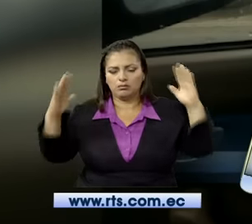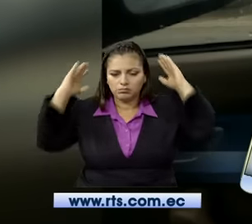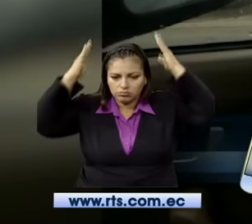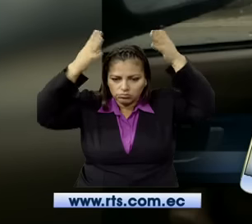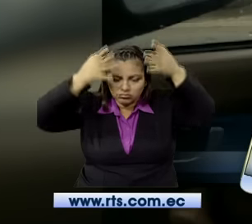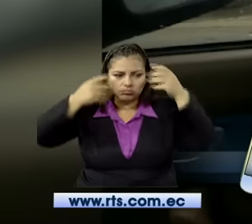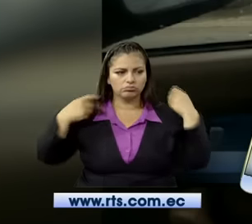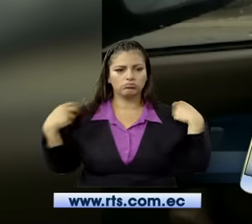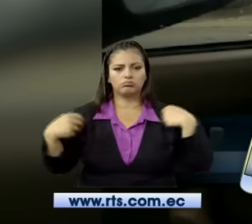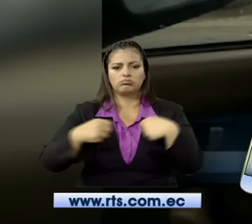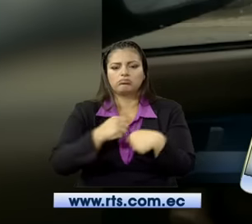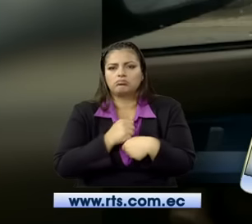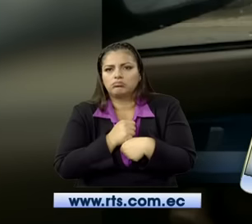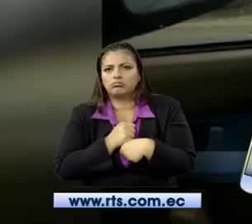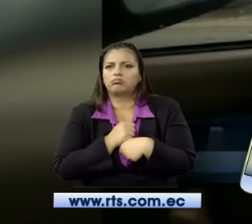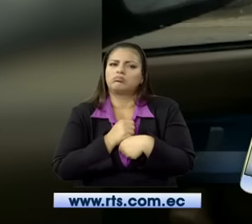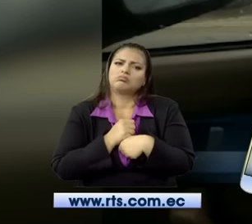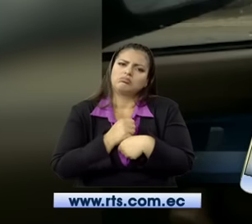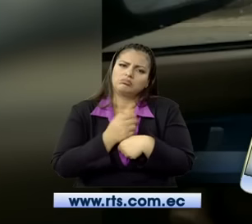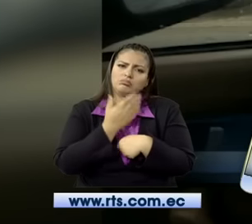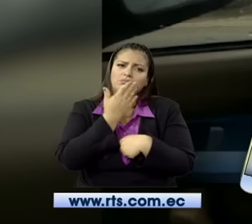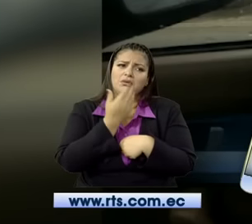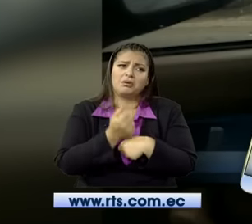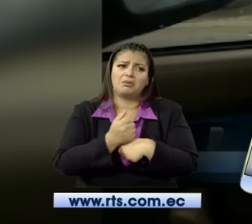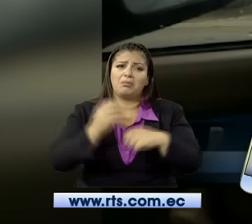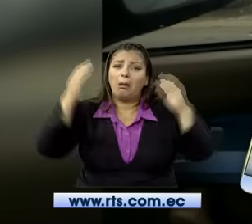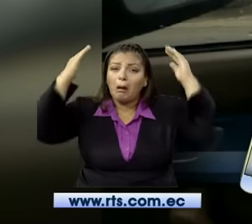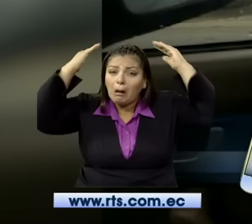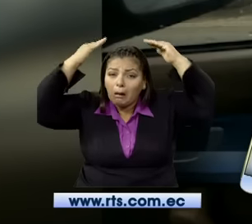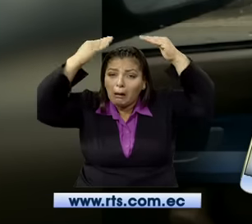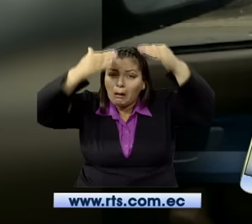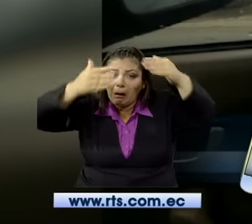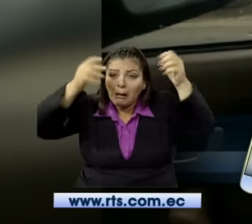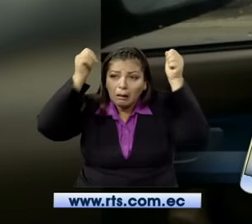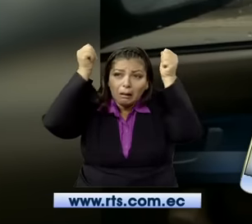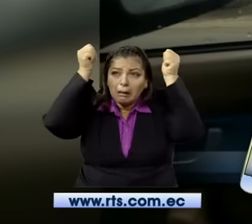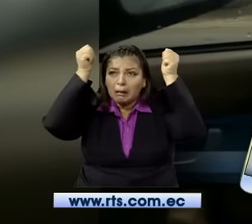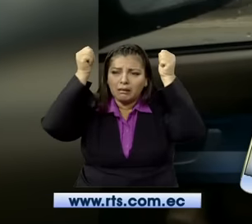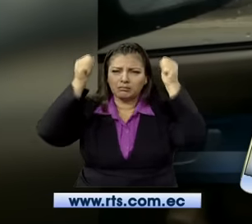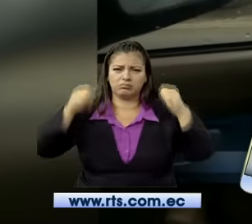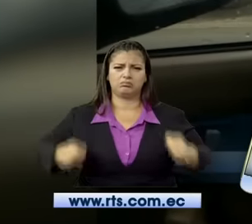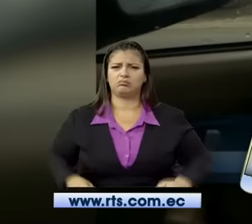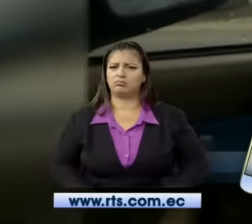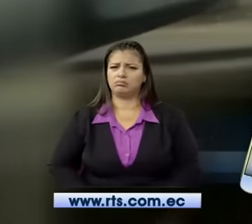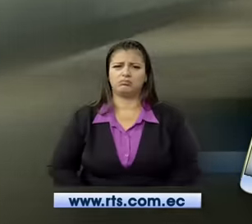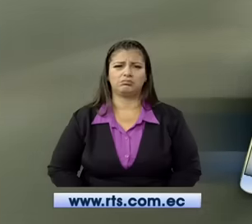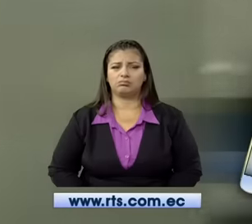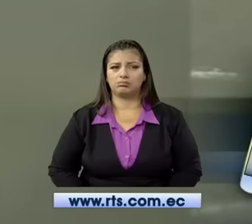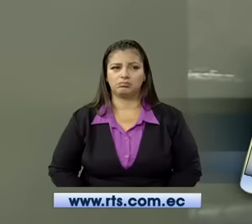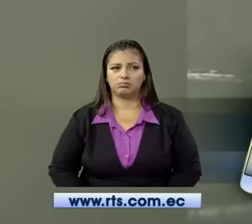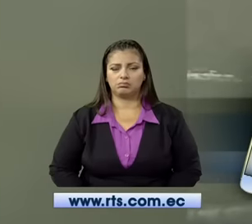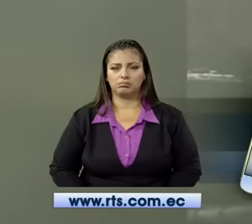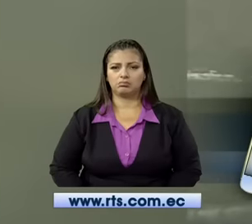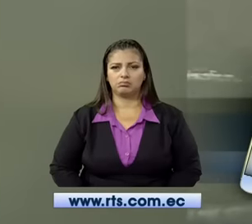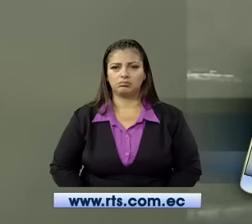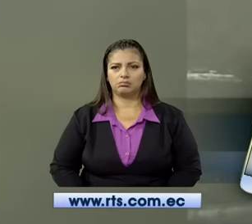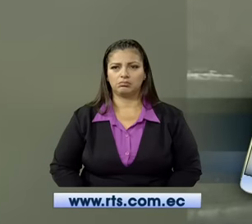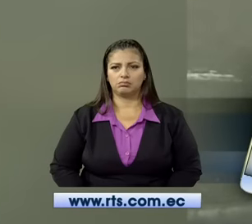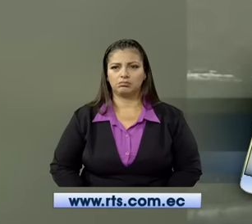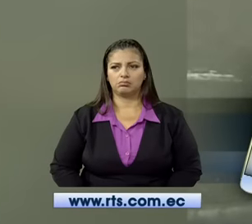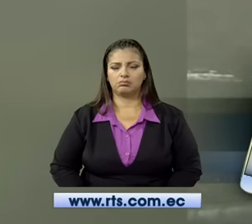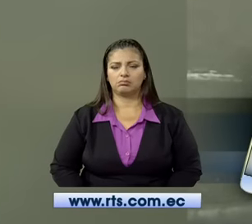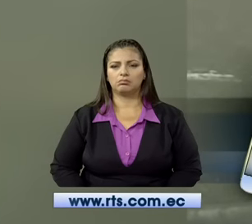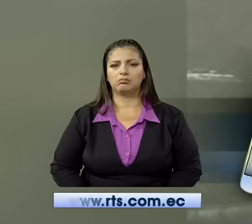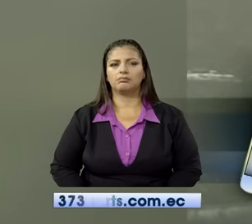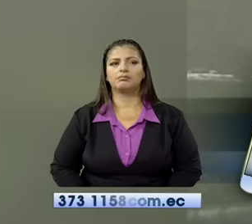puede sostener lo que lleva para protegerse de la lluvia si ese fuera el caso incluso Pues el señor que va adelante lleva parte de la carga acerada